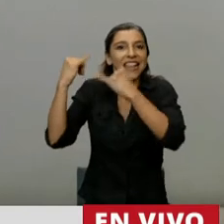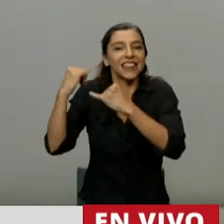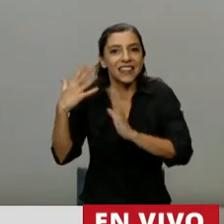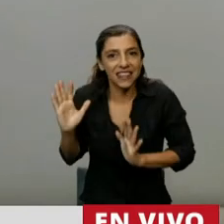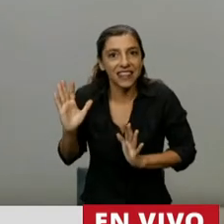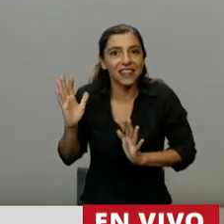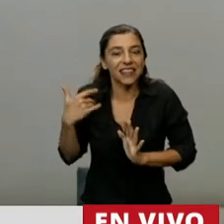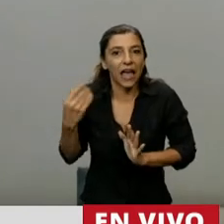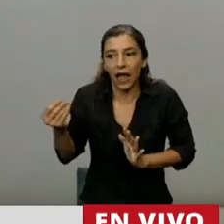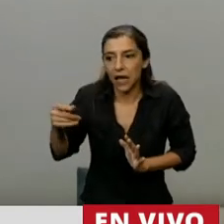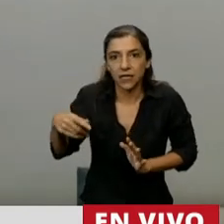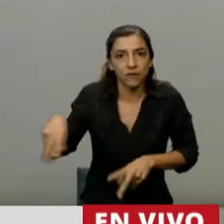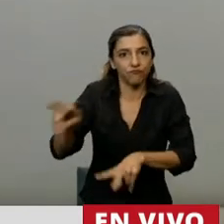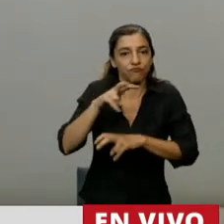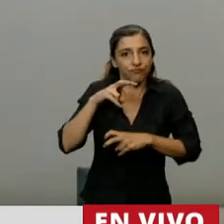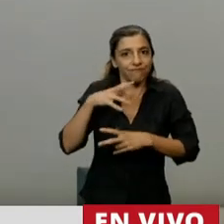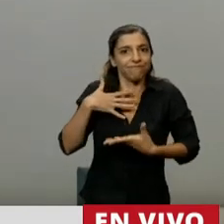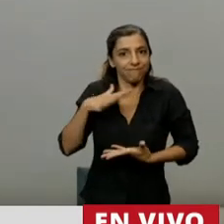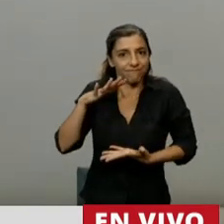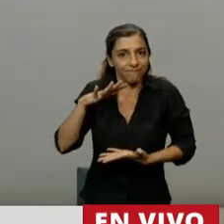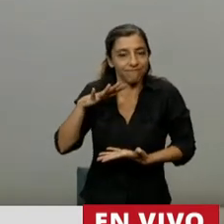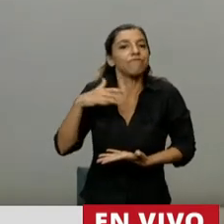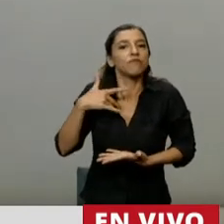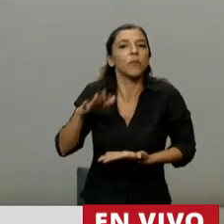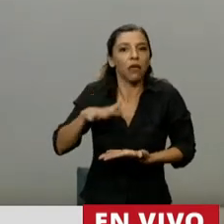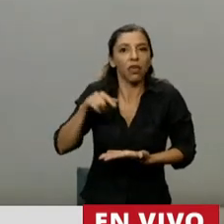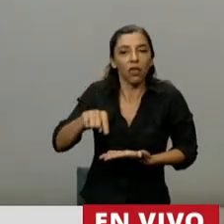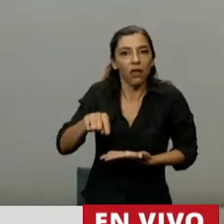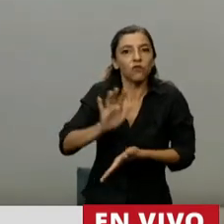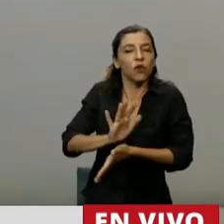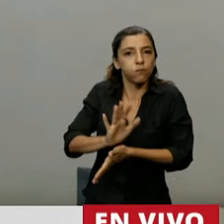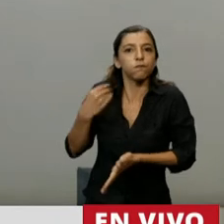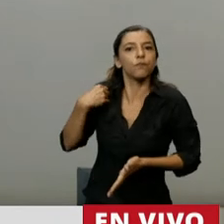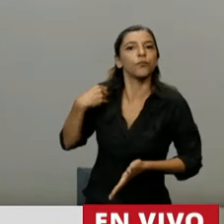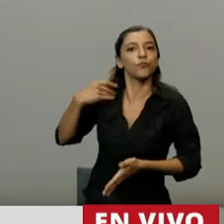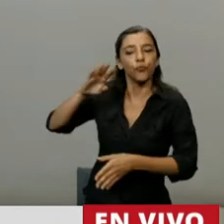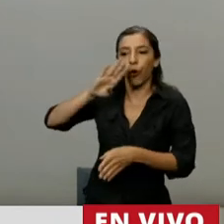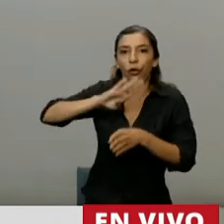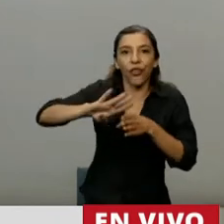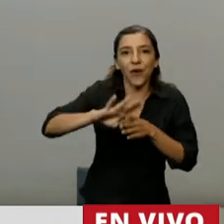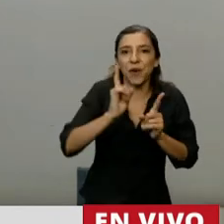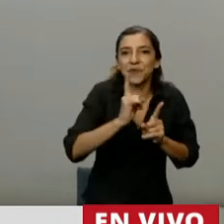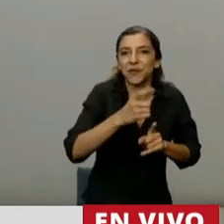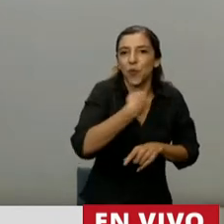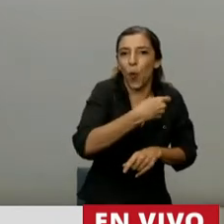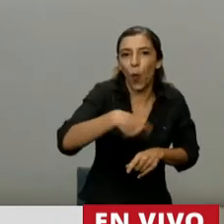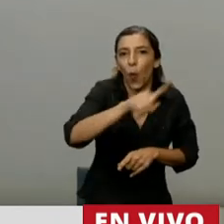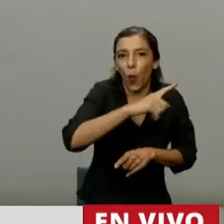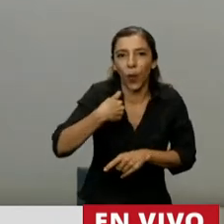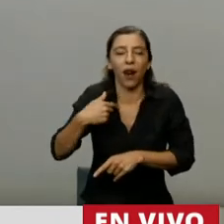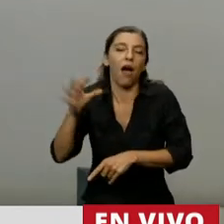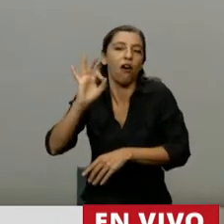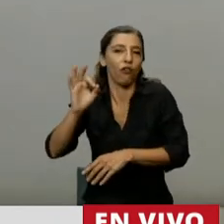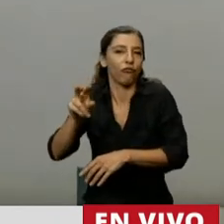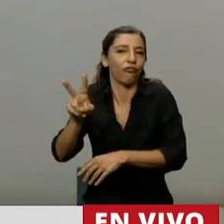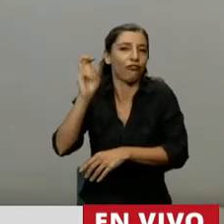la licuación, de hecho, del valor del endeudamiento que tenían tanto los jubilados pensionados como los beneficiarios